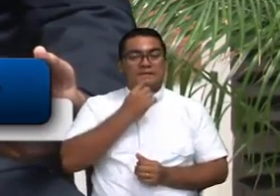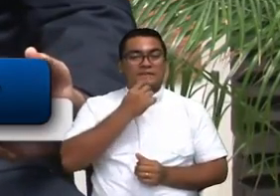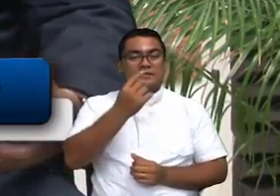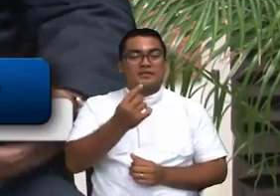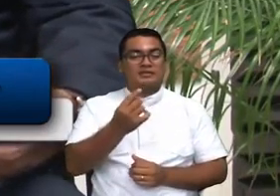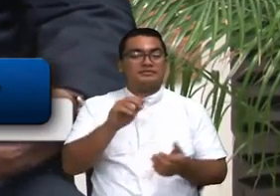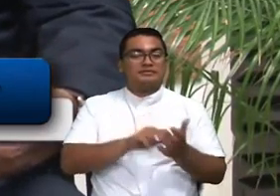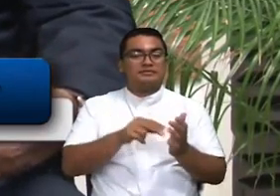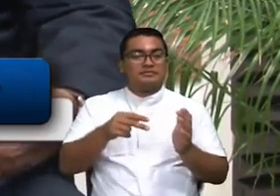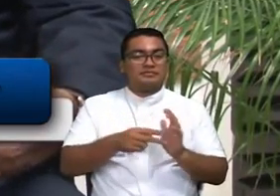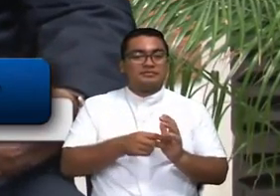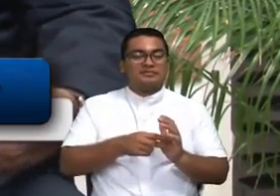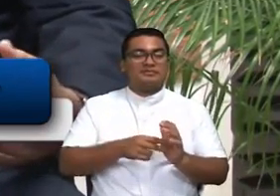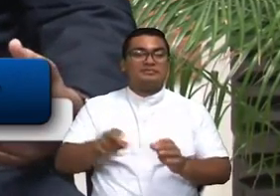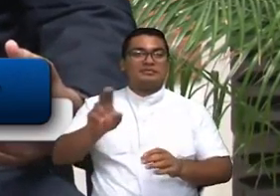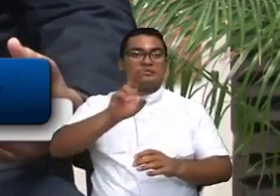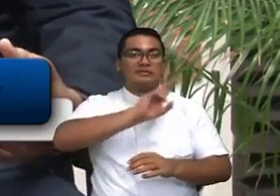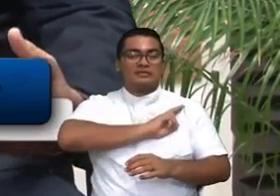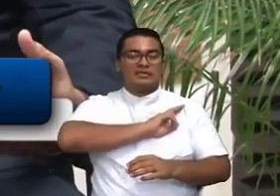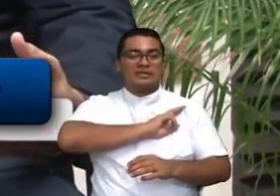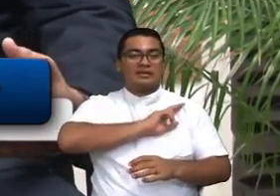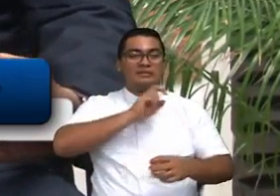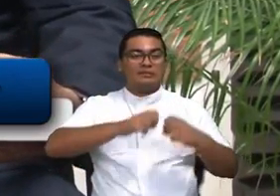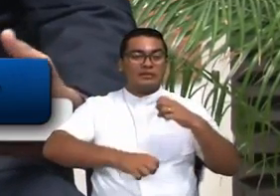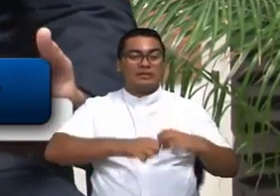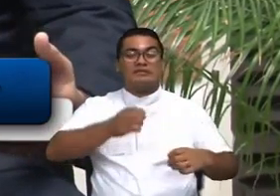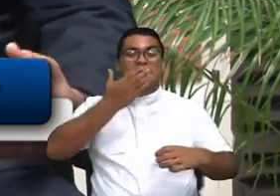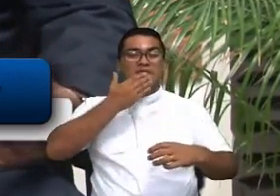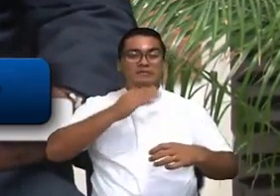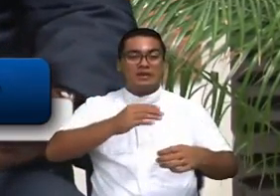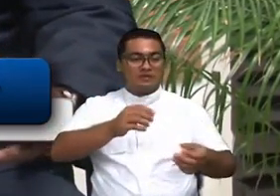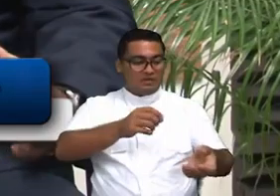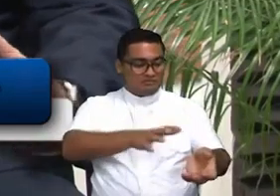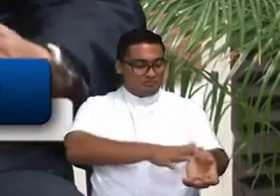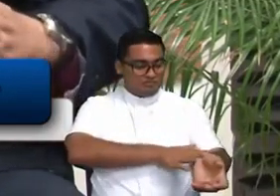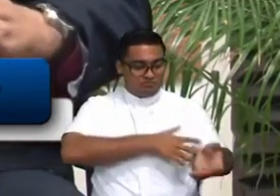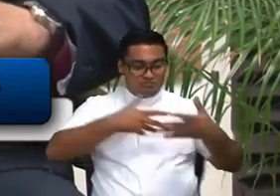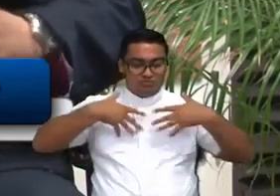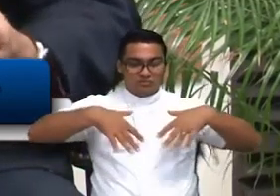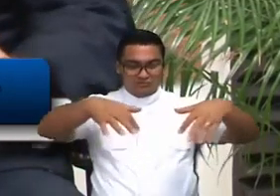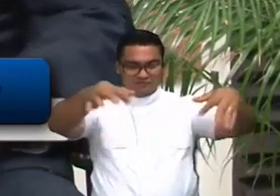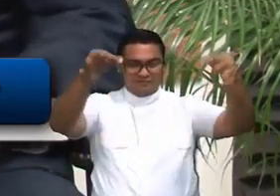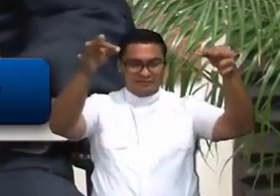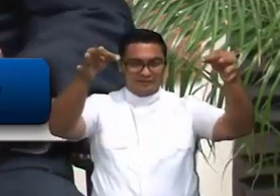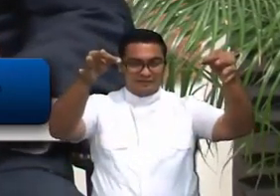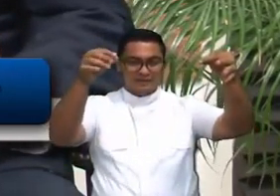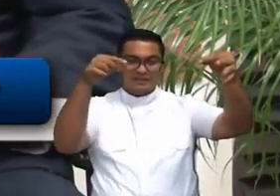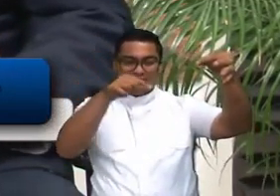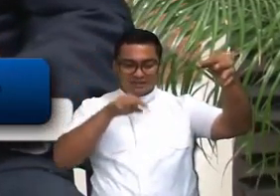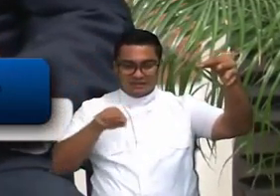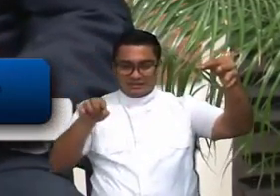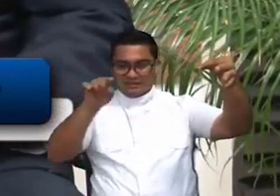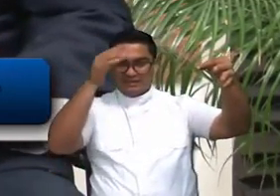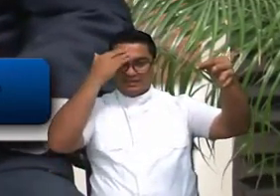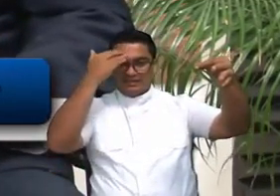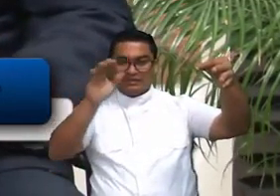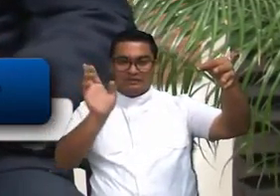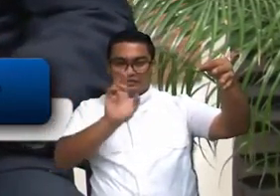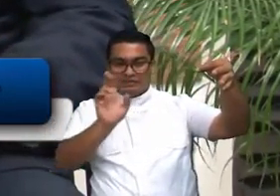Bueno, que si hay una lesión de que es muy maligna, entonces se supone que va a estar muy irrigada. O sea, que va a haber una